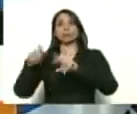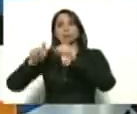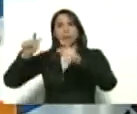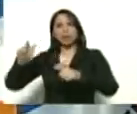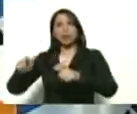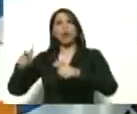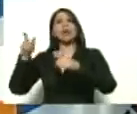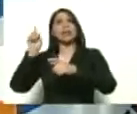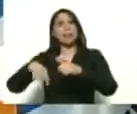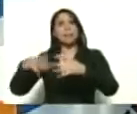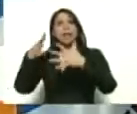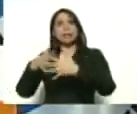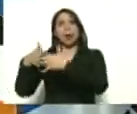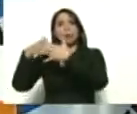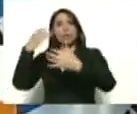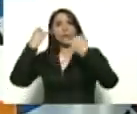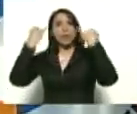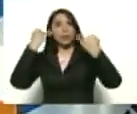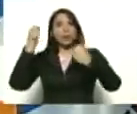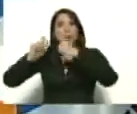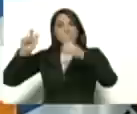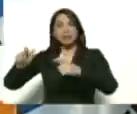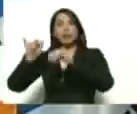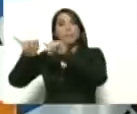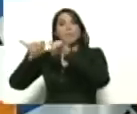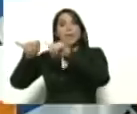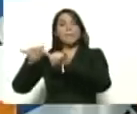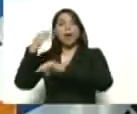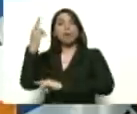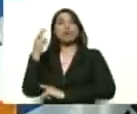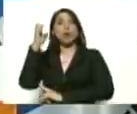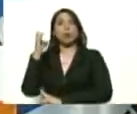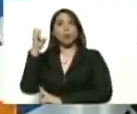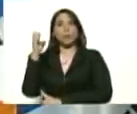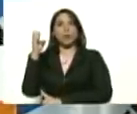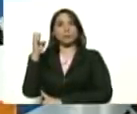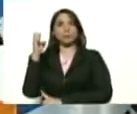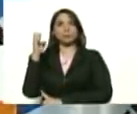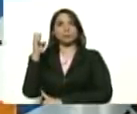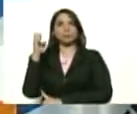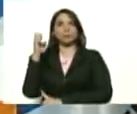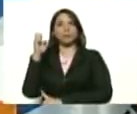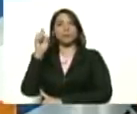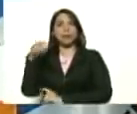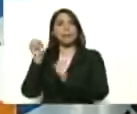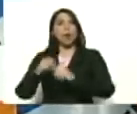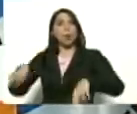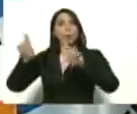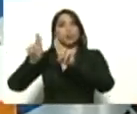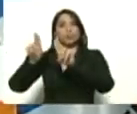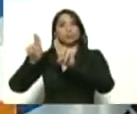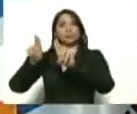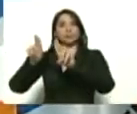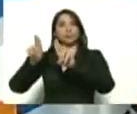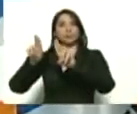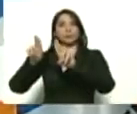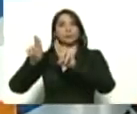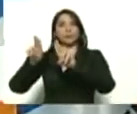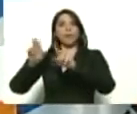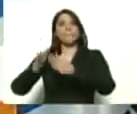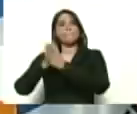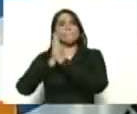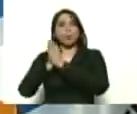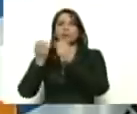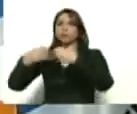inclusive, intelectuales, la propia Unión Europea, las Naciones Unidas, de levantar las